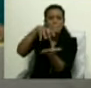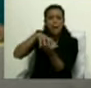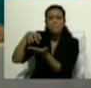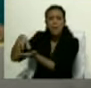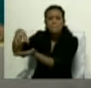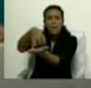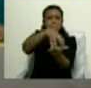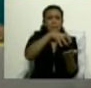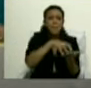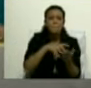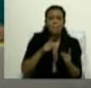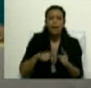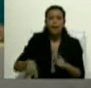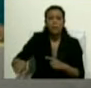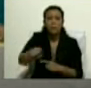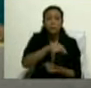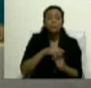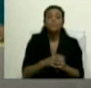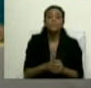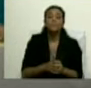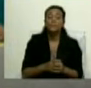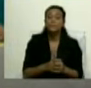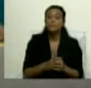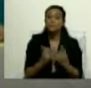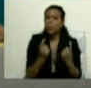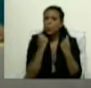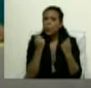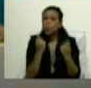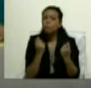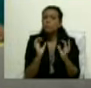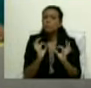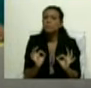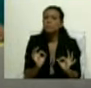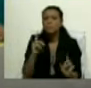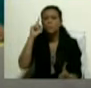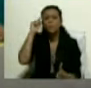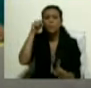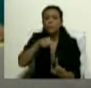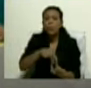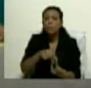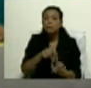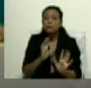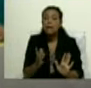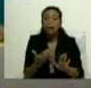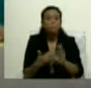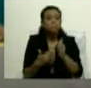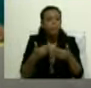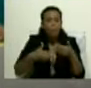en los distintos estados del país que estaremos presentando en las próximas horas.